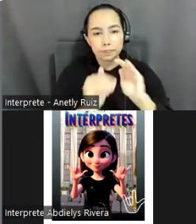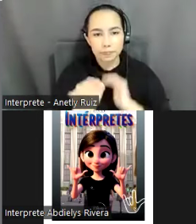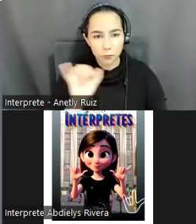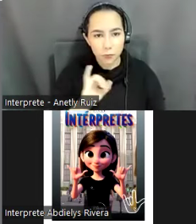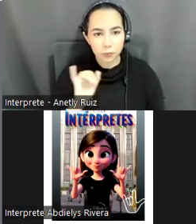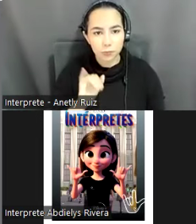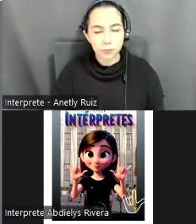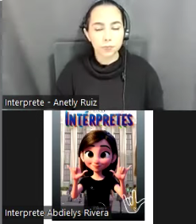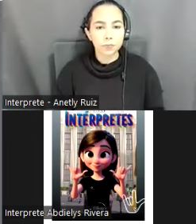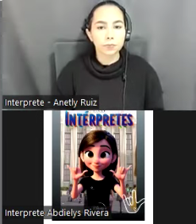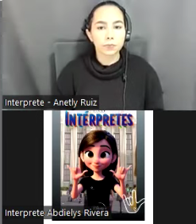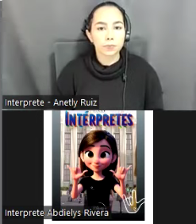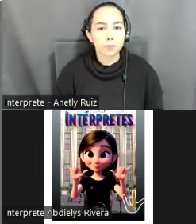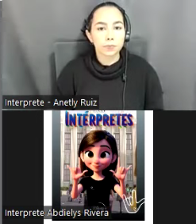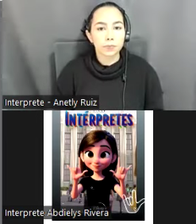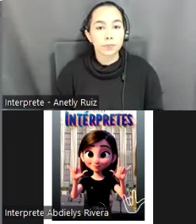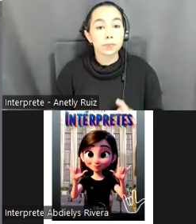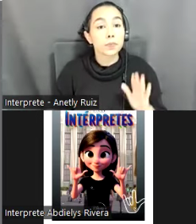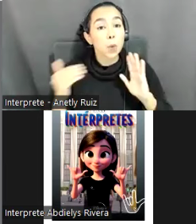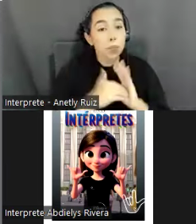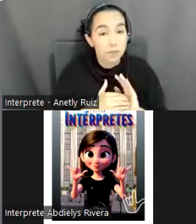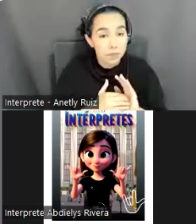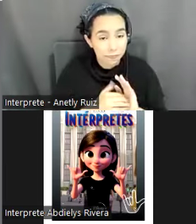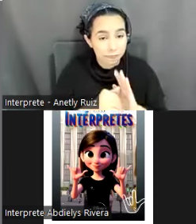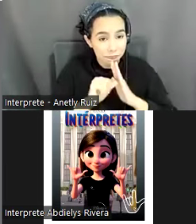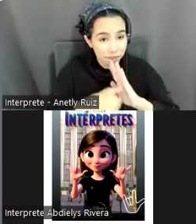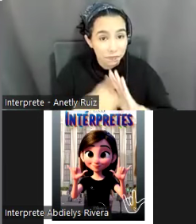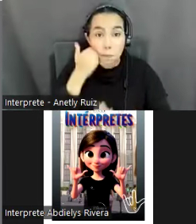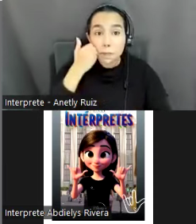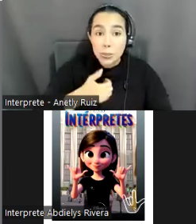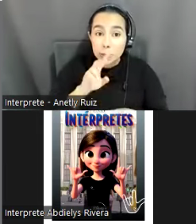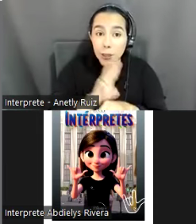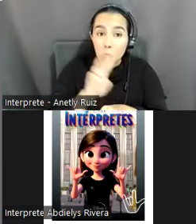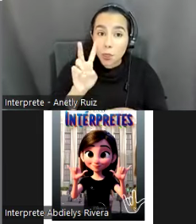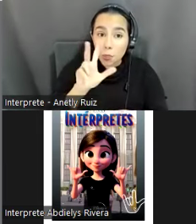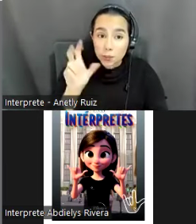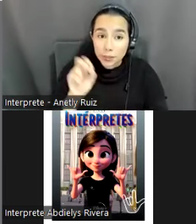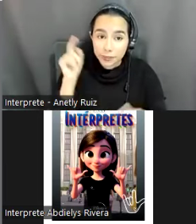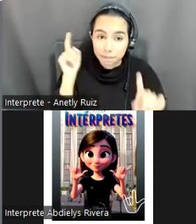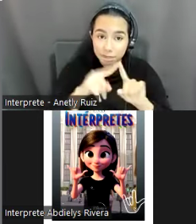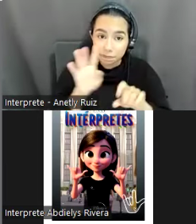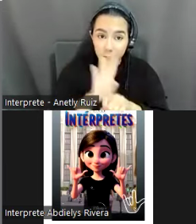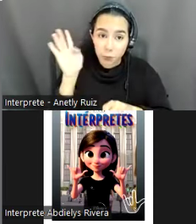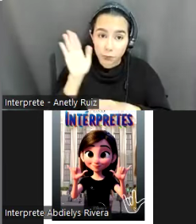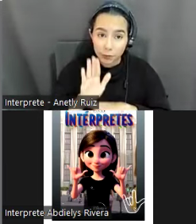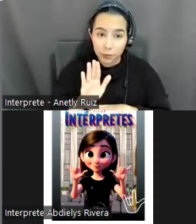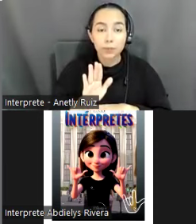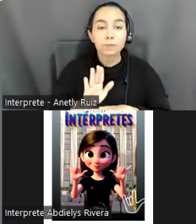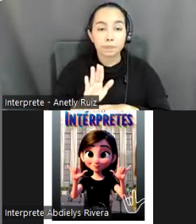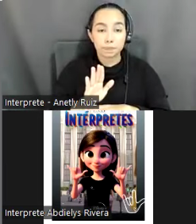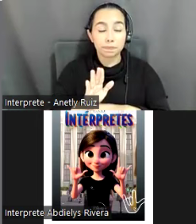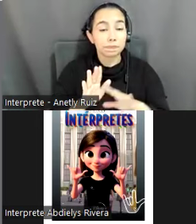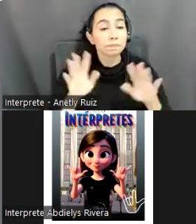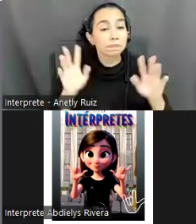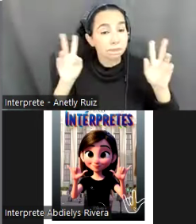Repito nuevamente que mañana continuamos de 2:30 a 4 de la tarde con la presentación o la didáctica que